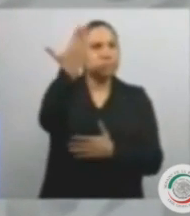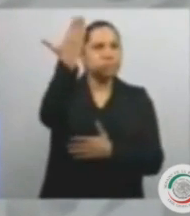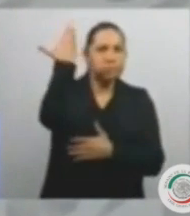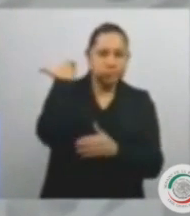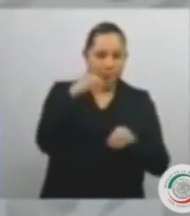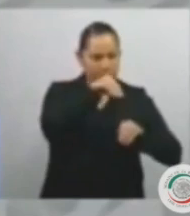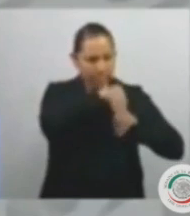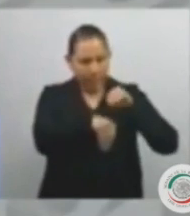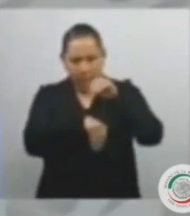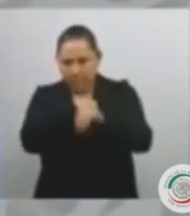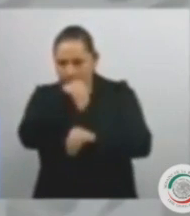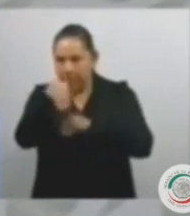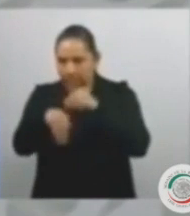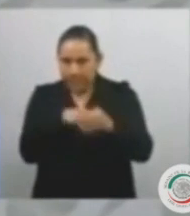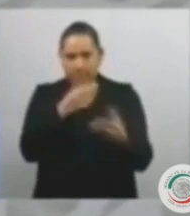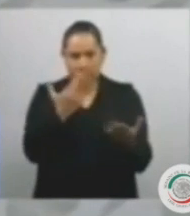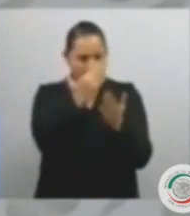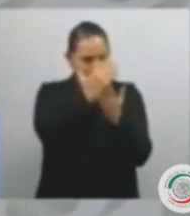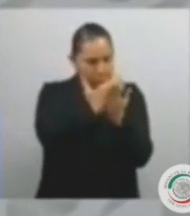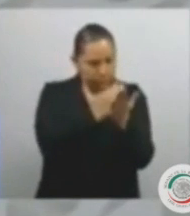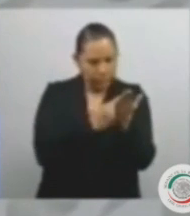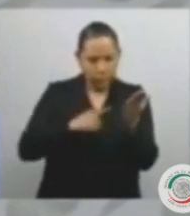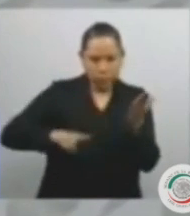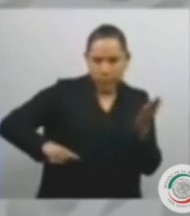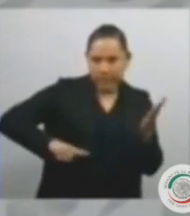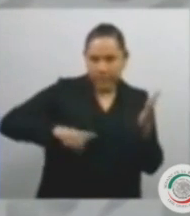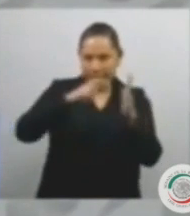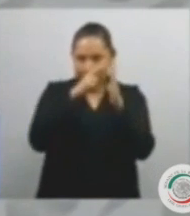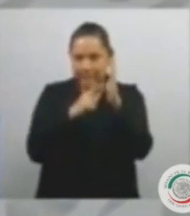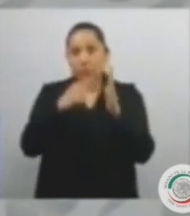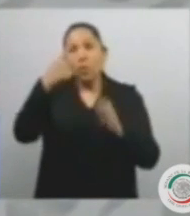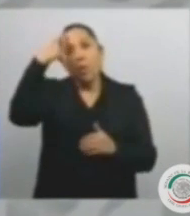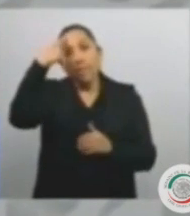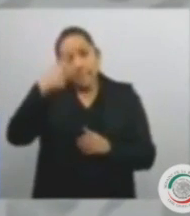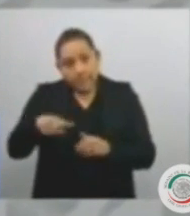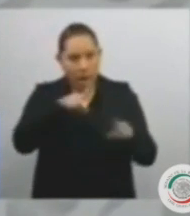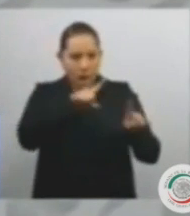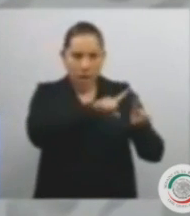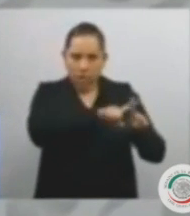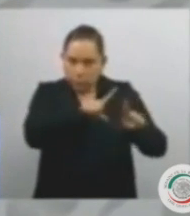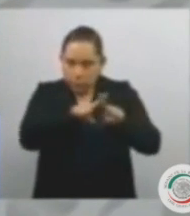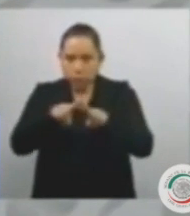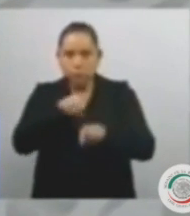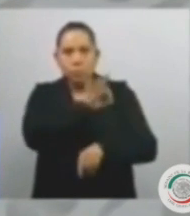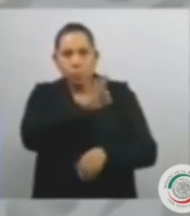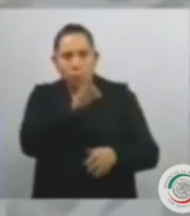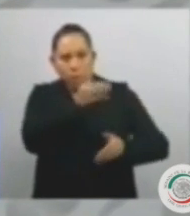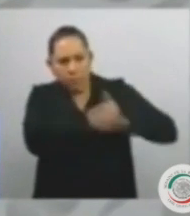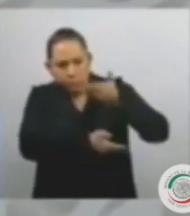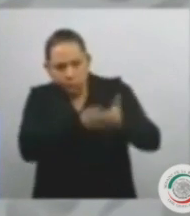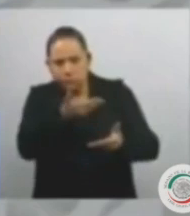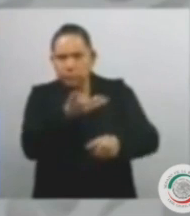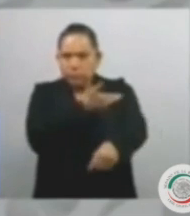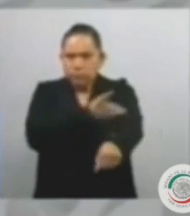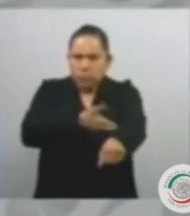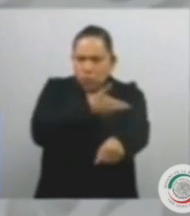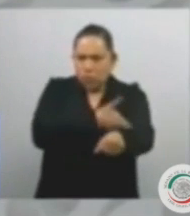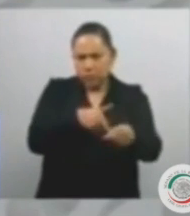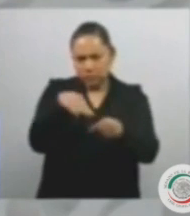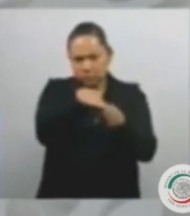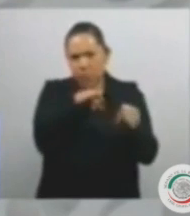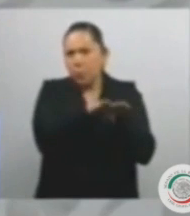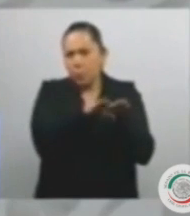determinada fuerza política, y buena parte de estas intervenciones, hay que decirlo, pueden provenir del presidente